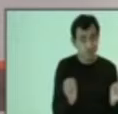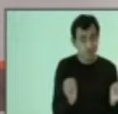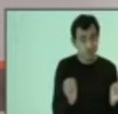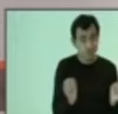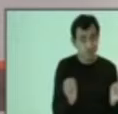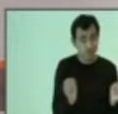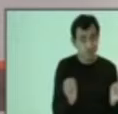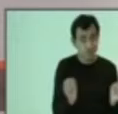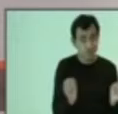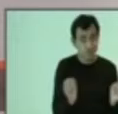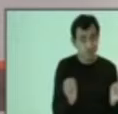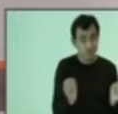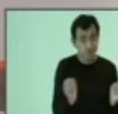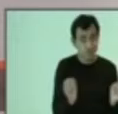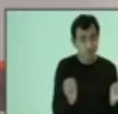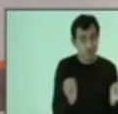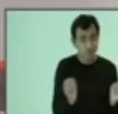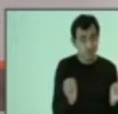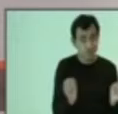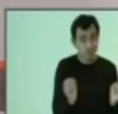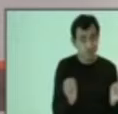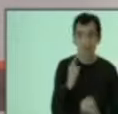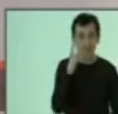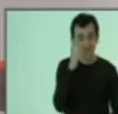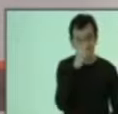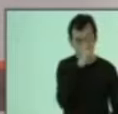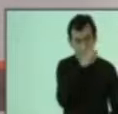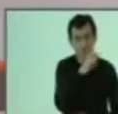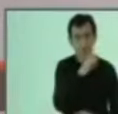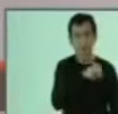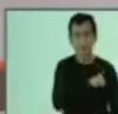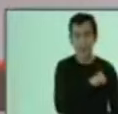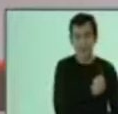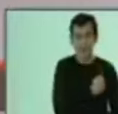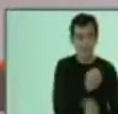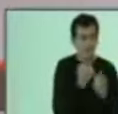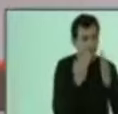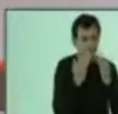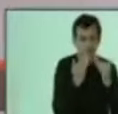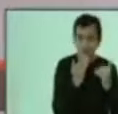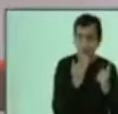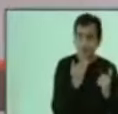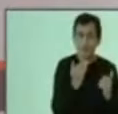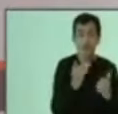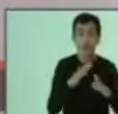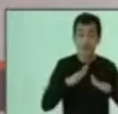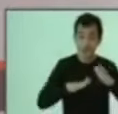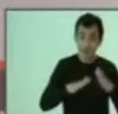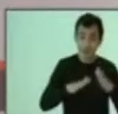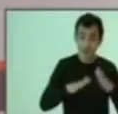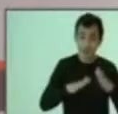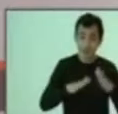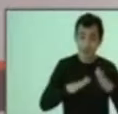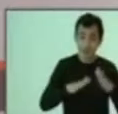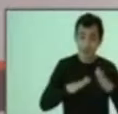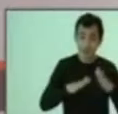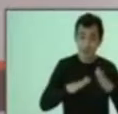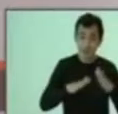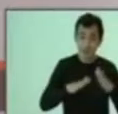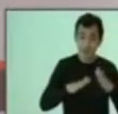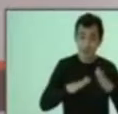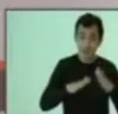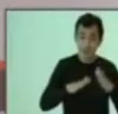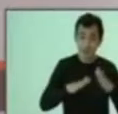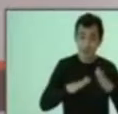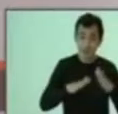a la protección social y a los servicios de salud. Muchas veces se van, no tienen los